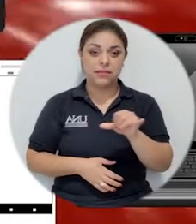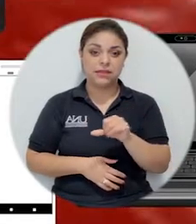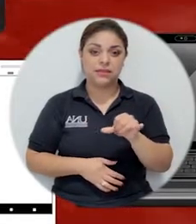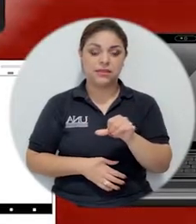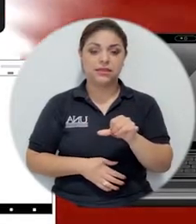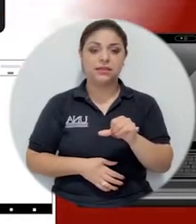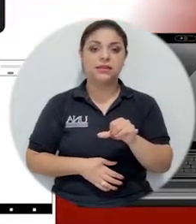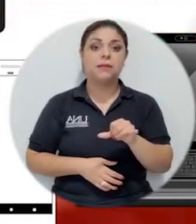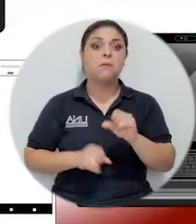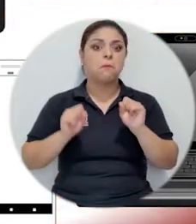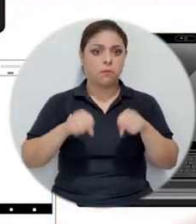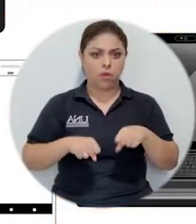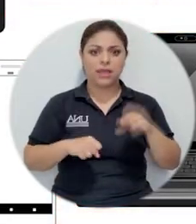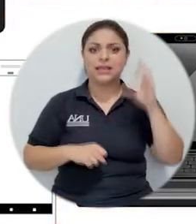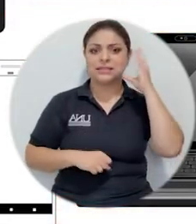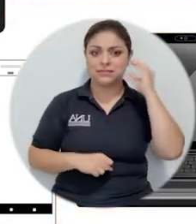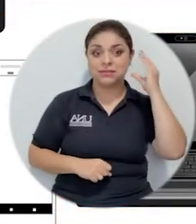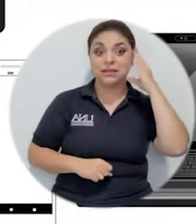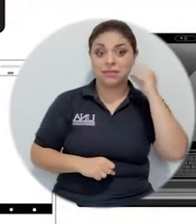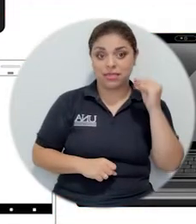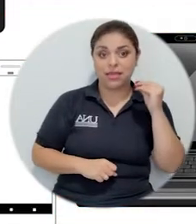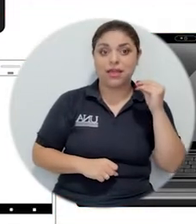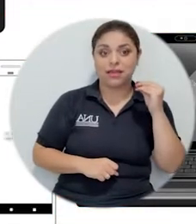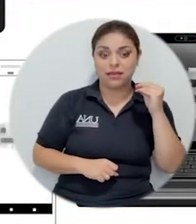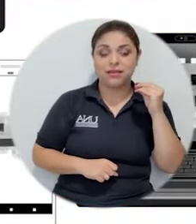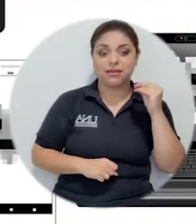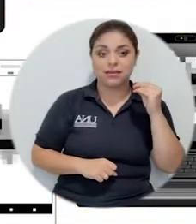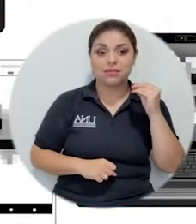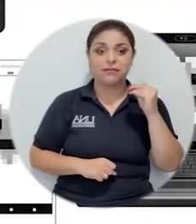decir que también se pueden experimentar